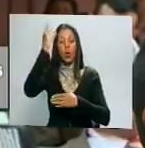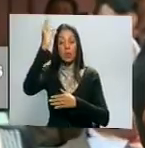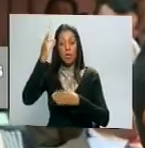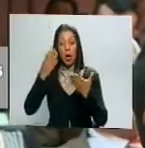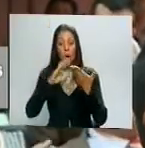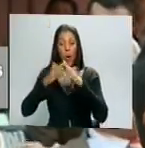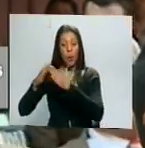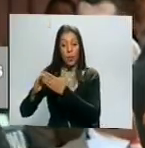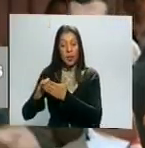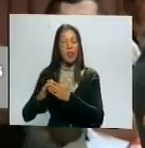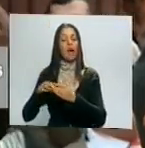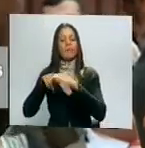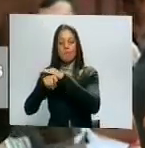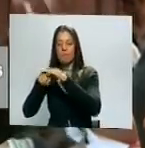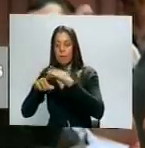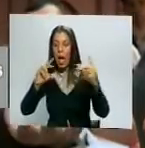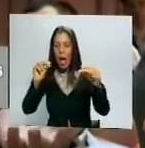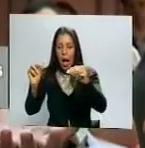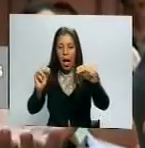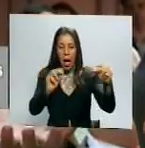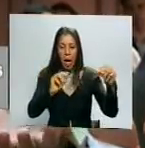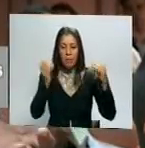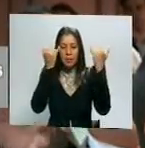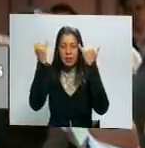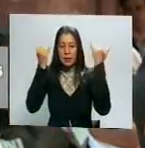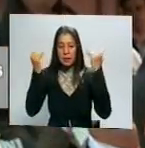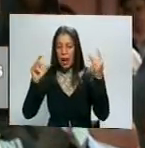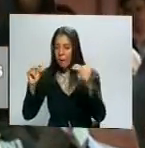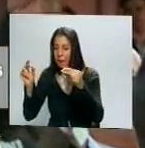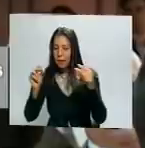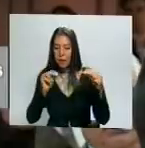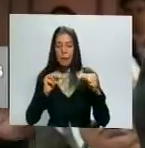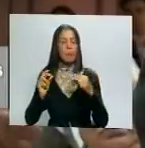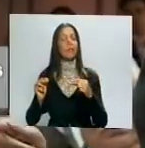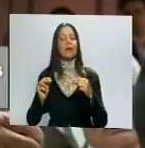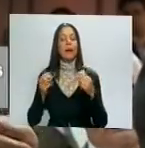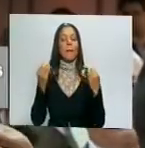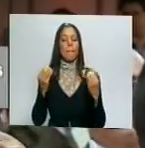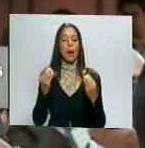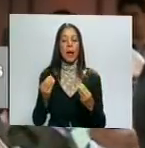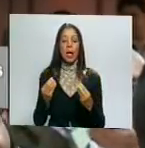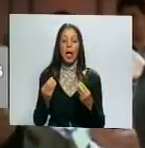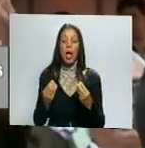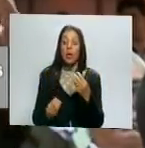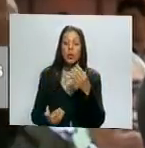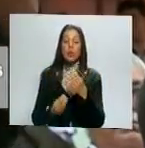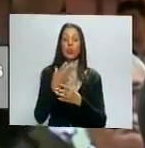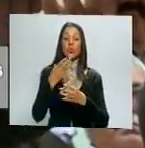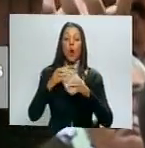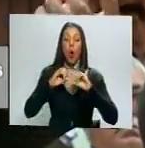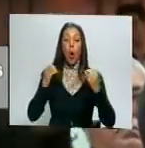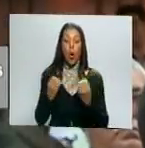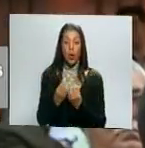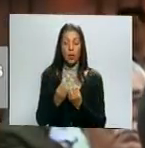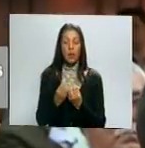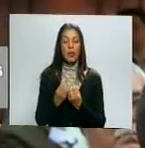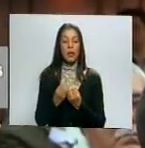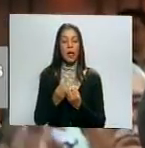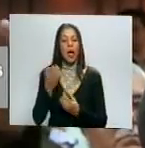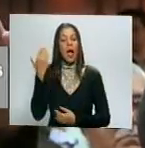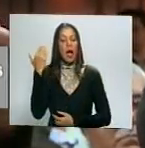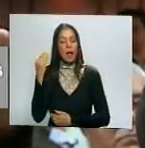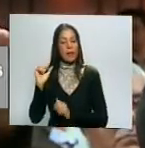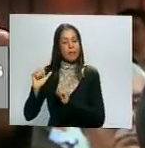comuna, para ver de qué forma entonces a una organización que comenzó bajo una